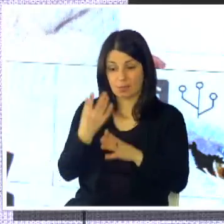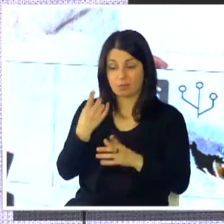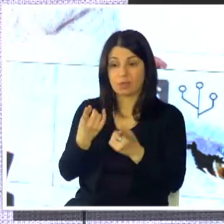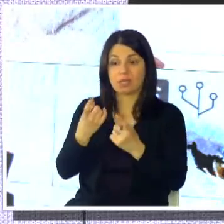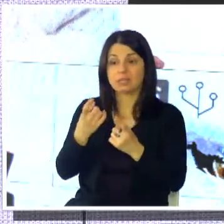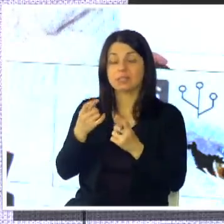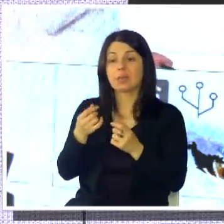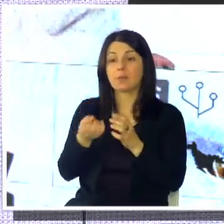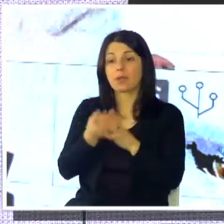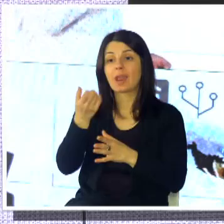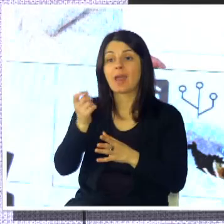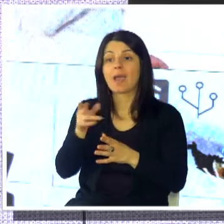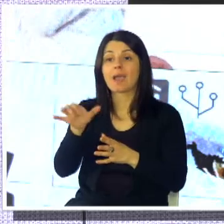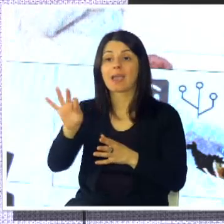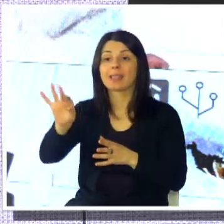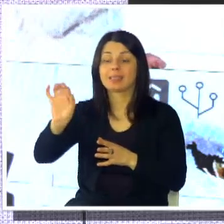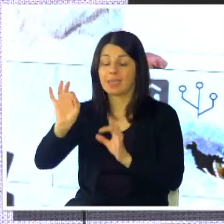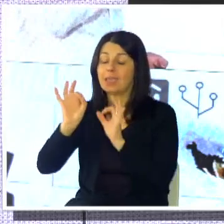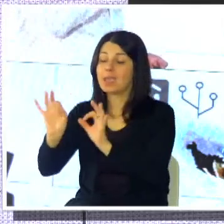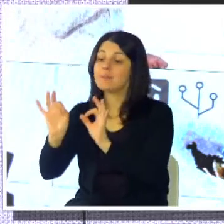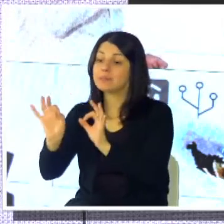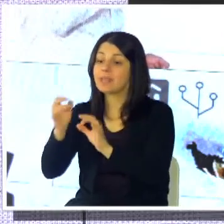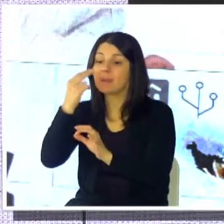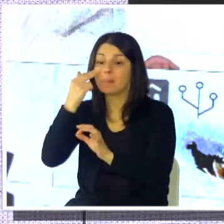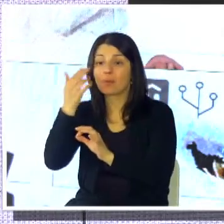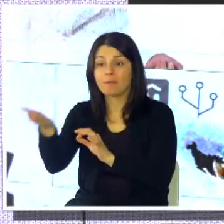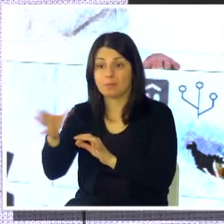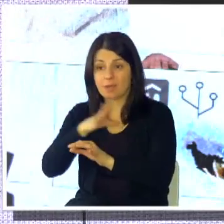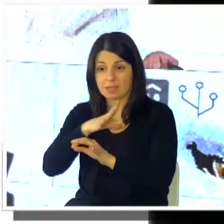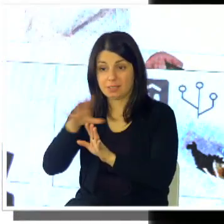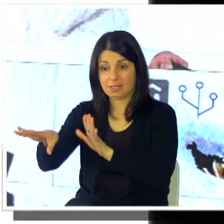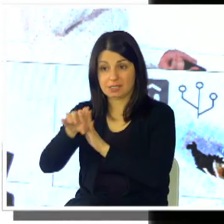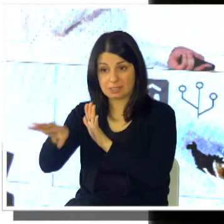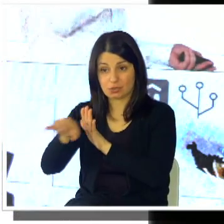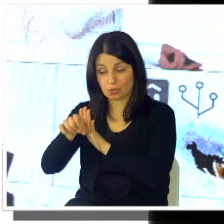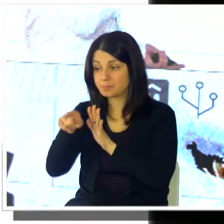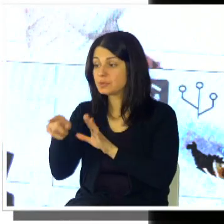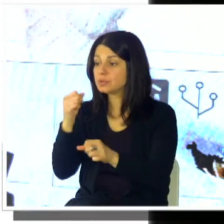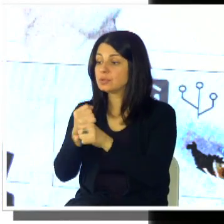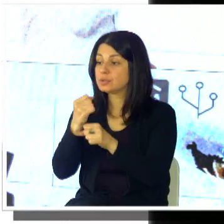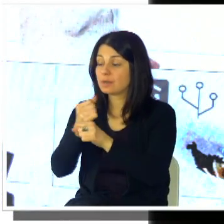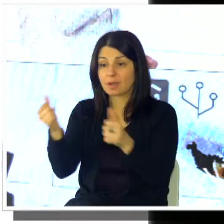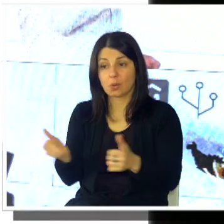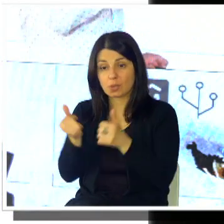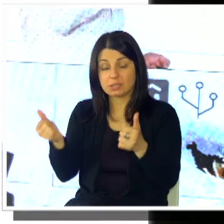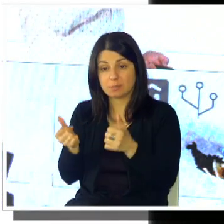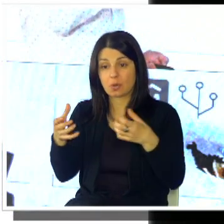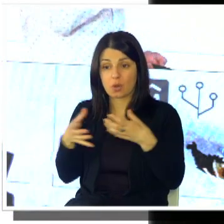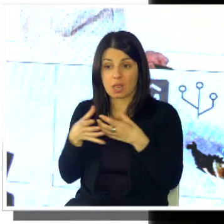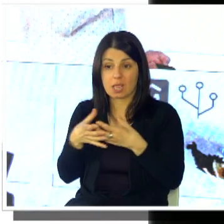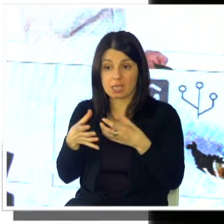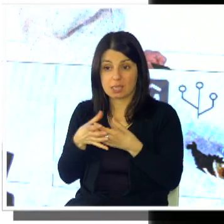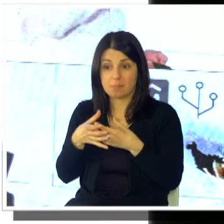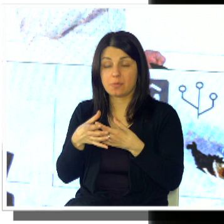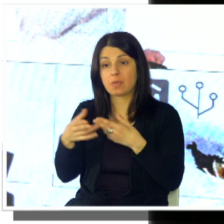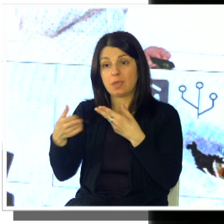agente IoT específico para el problema que está atacando, y en este trabajo que hemos estado desarrollando con el equipo de la plataforma de